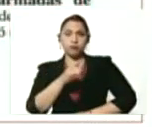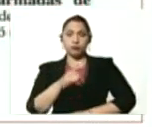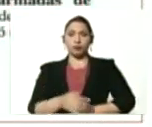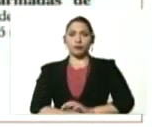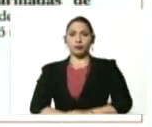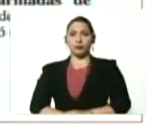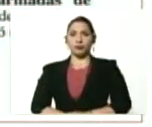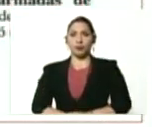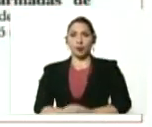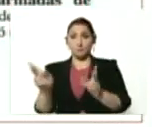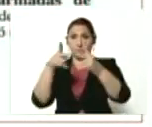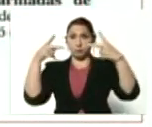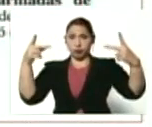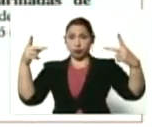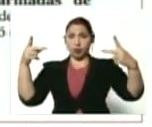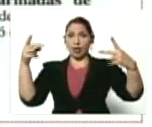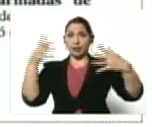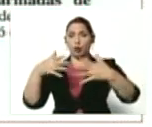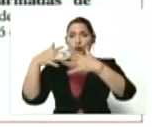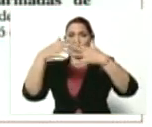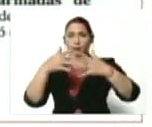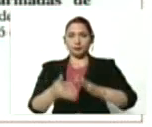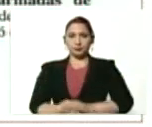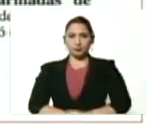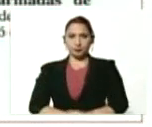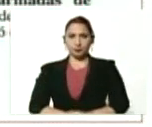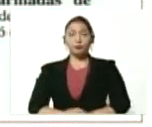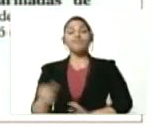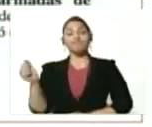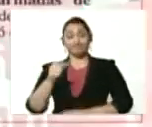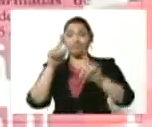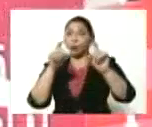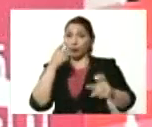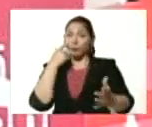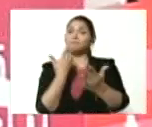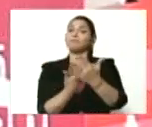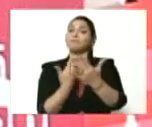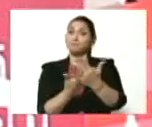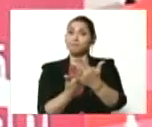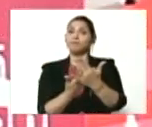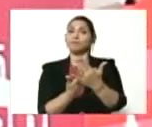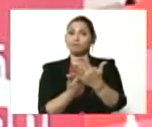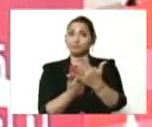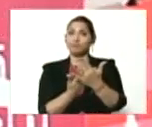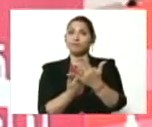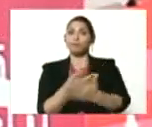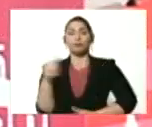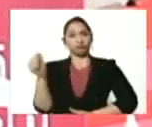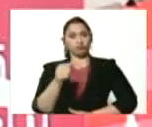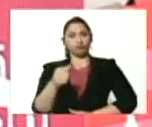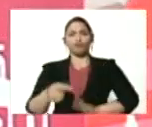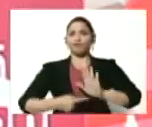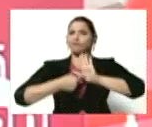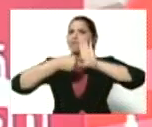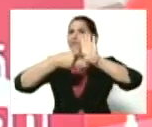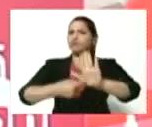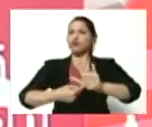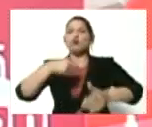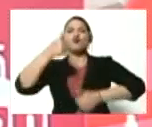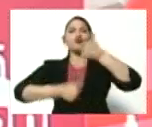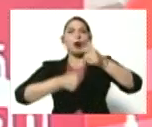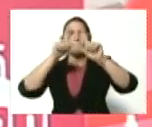Wall Street Journal. Pues sí, tenemos pruebas. Pues hoy vamos a presentar las